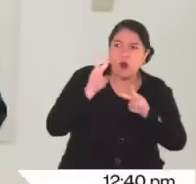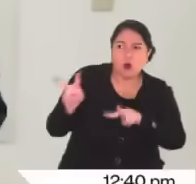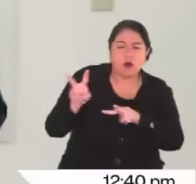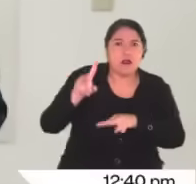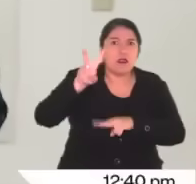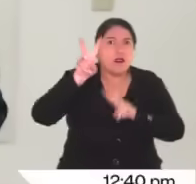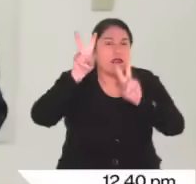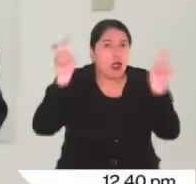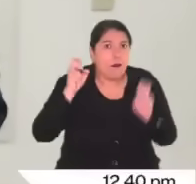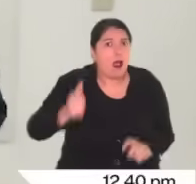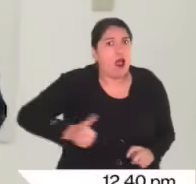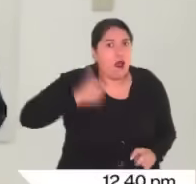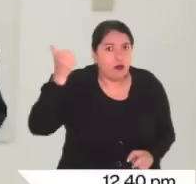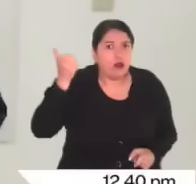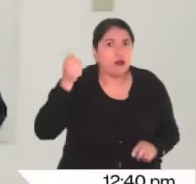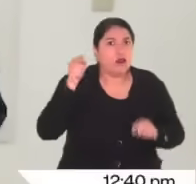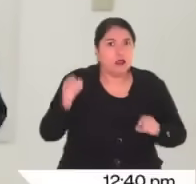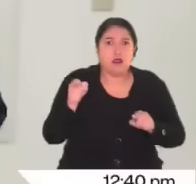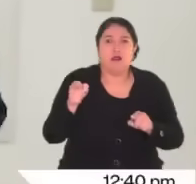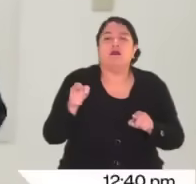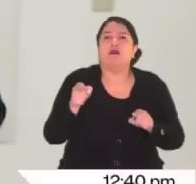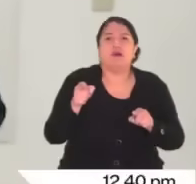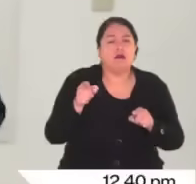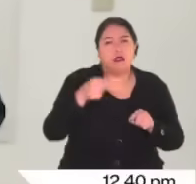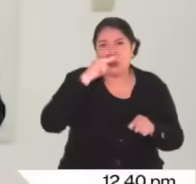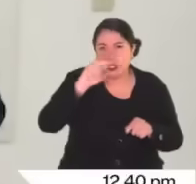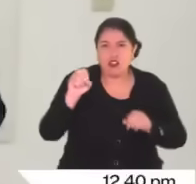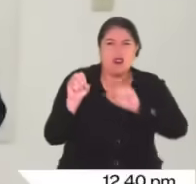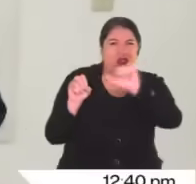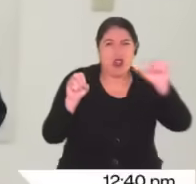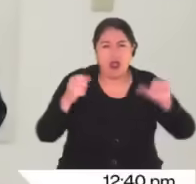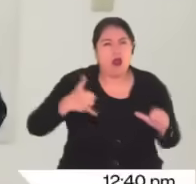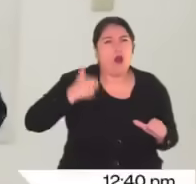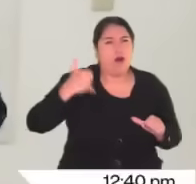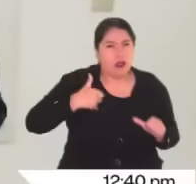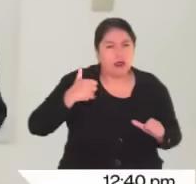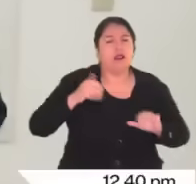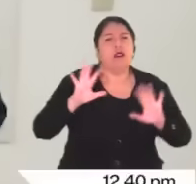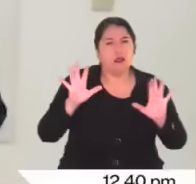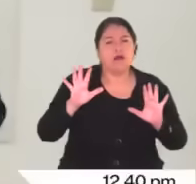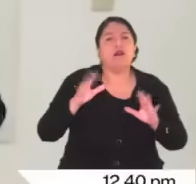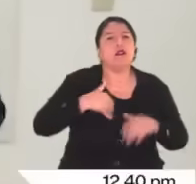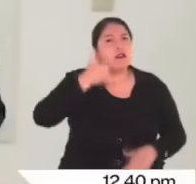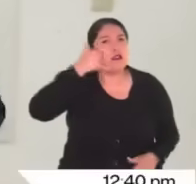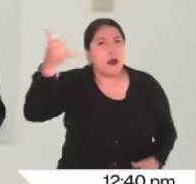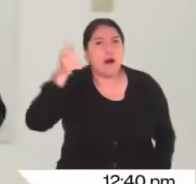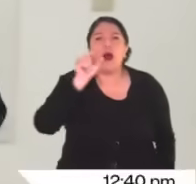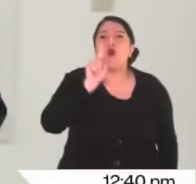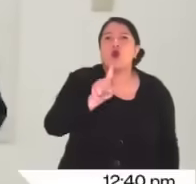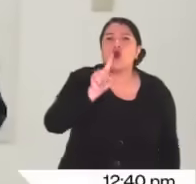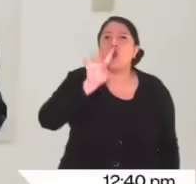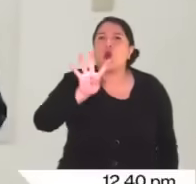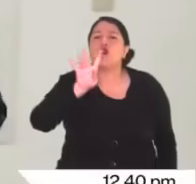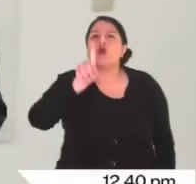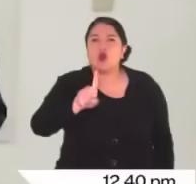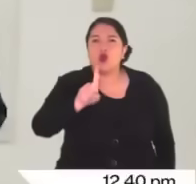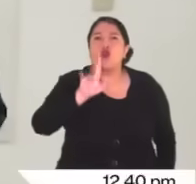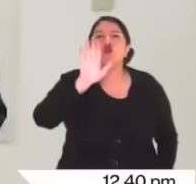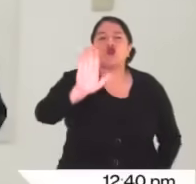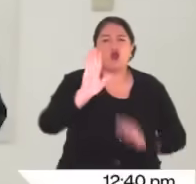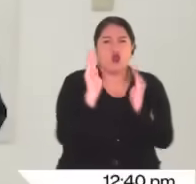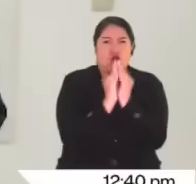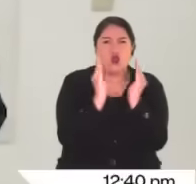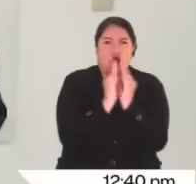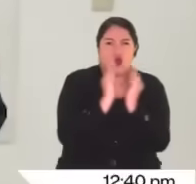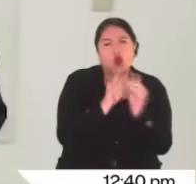se eh presente contra nuestros niños niñas y adolescentes a través de la línea 141 de bienestar familiar